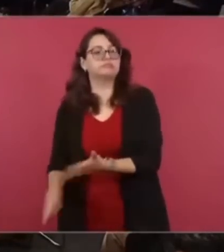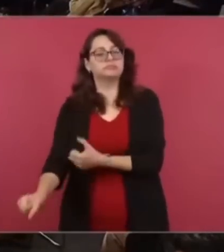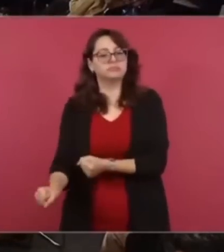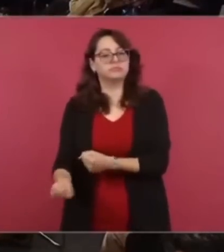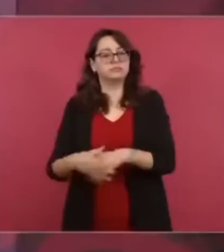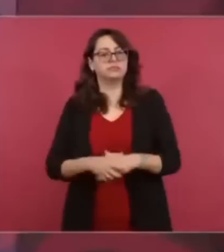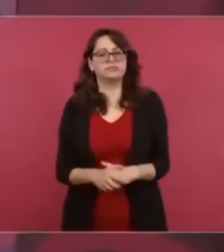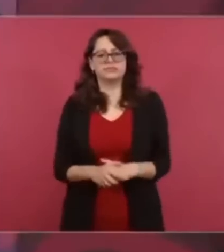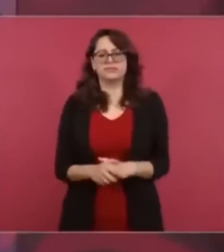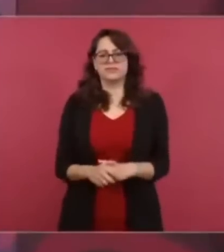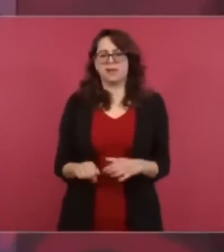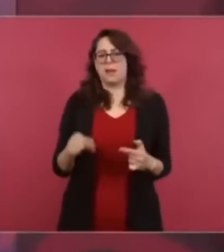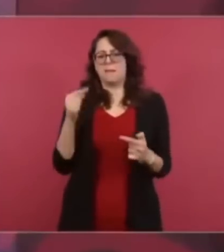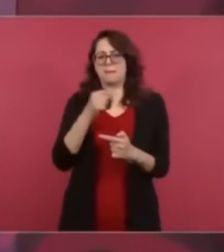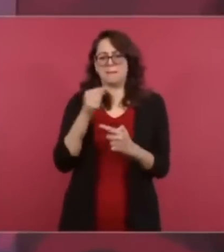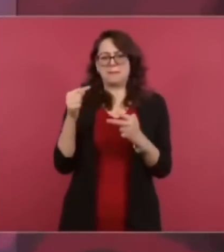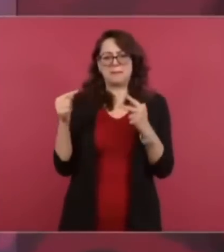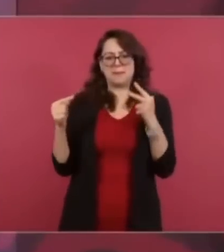bueno,